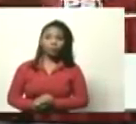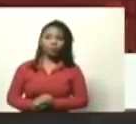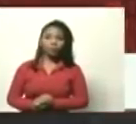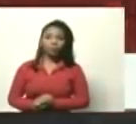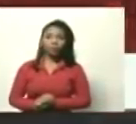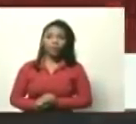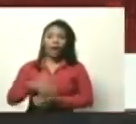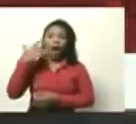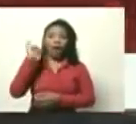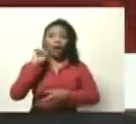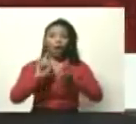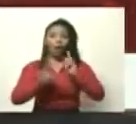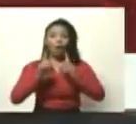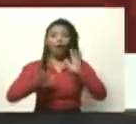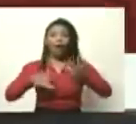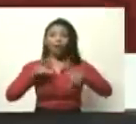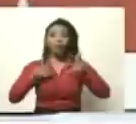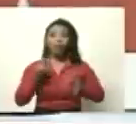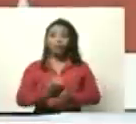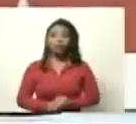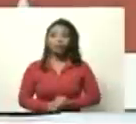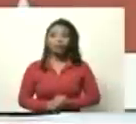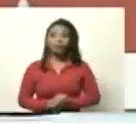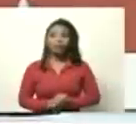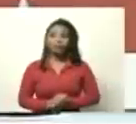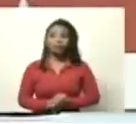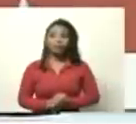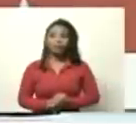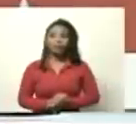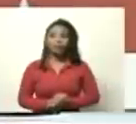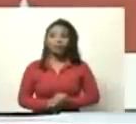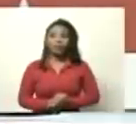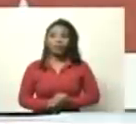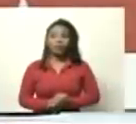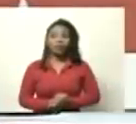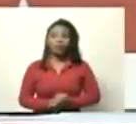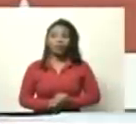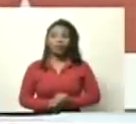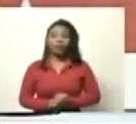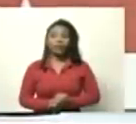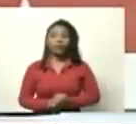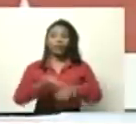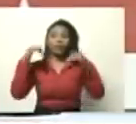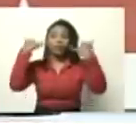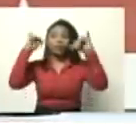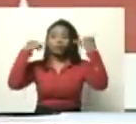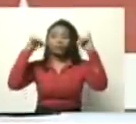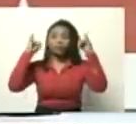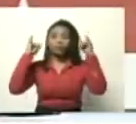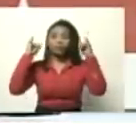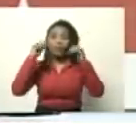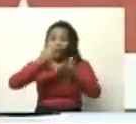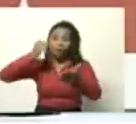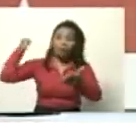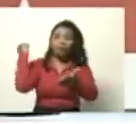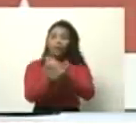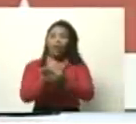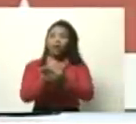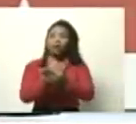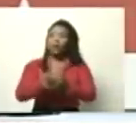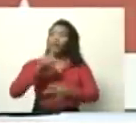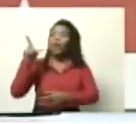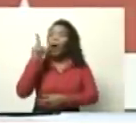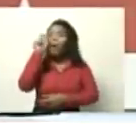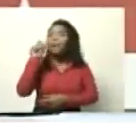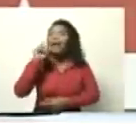Tenemos algunas actividades esta semana, mañana, aniversario del asesinato de Eliezer Otaiza,